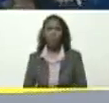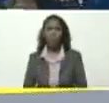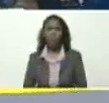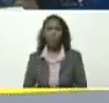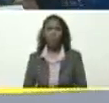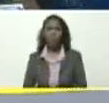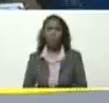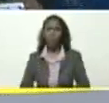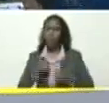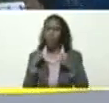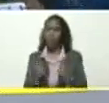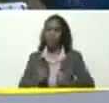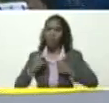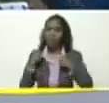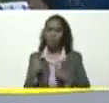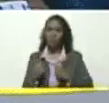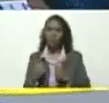Durísimo.